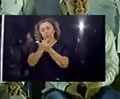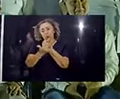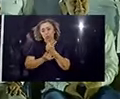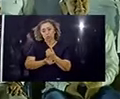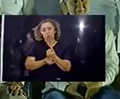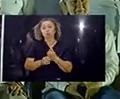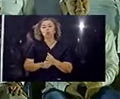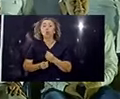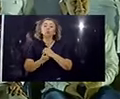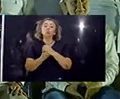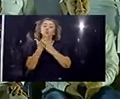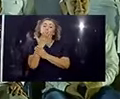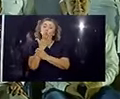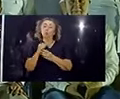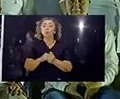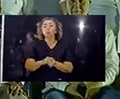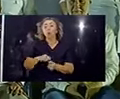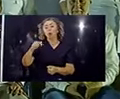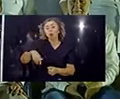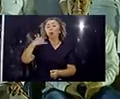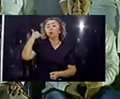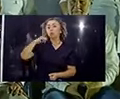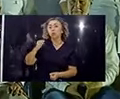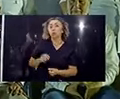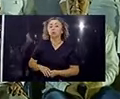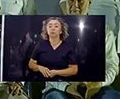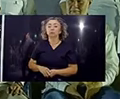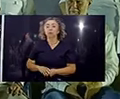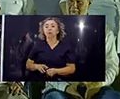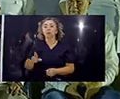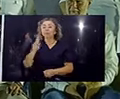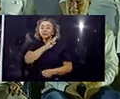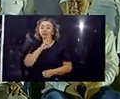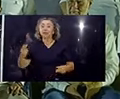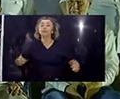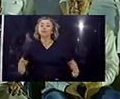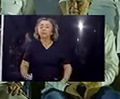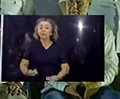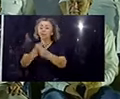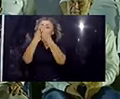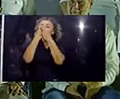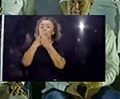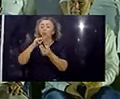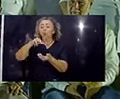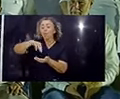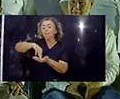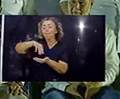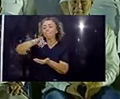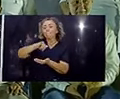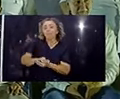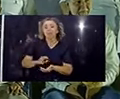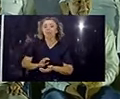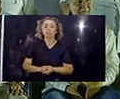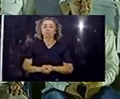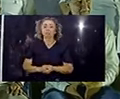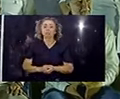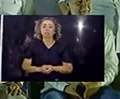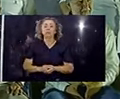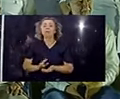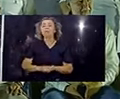renacimiento Maya si lo escucharon que tiene que ver con puerto con que el tren Maya sea de